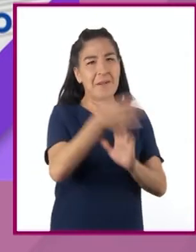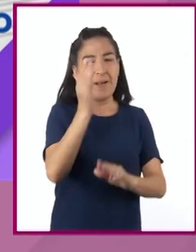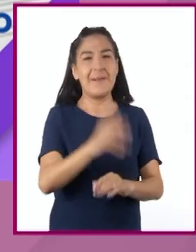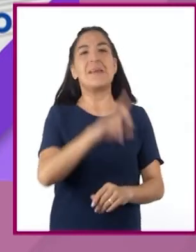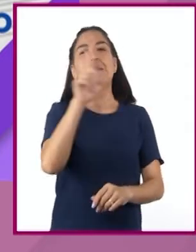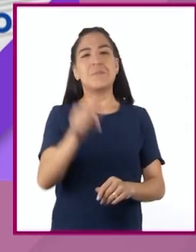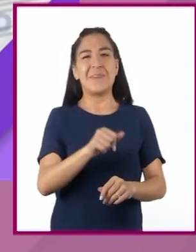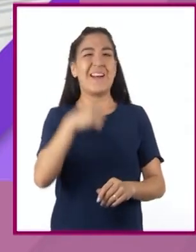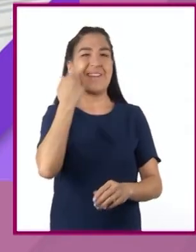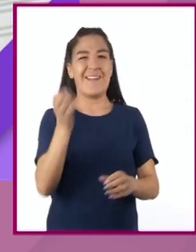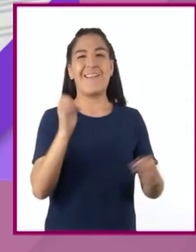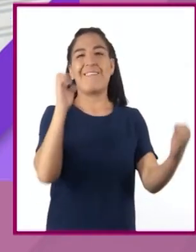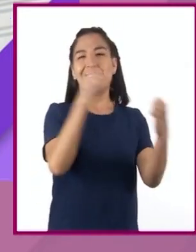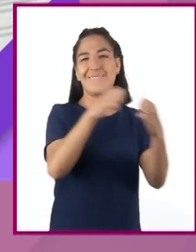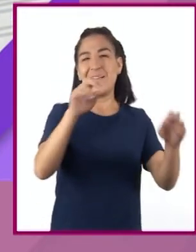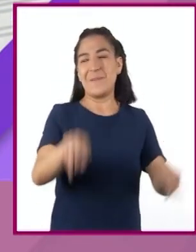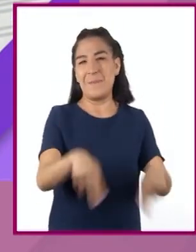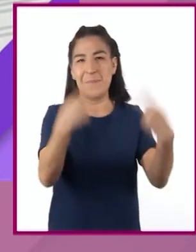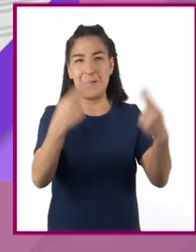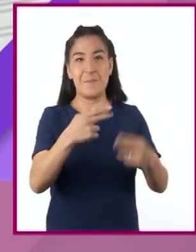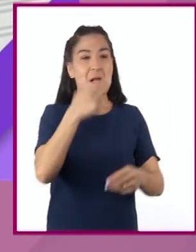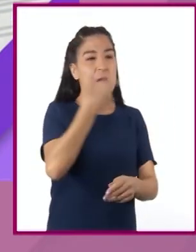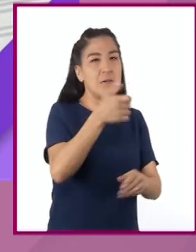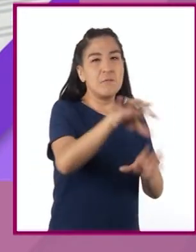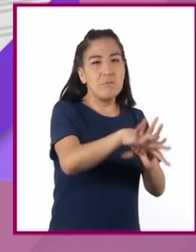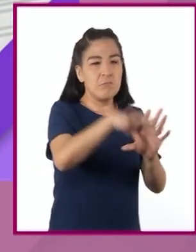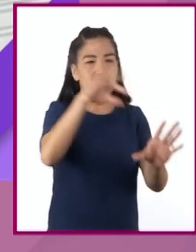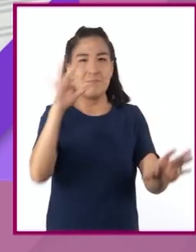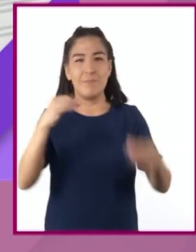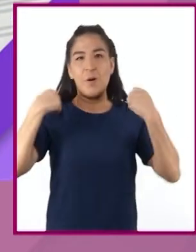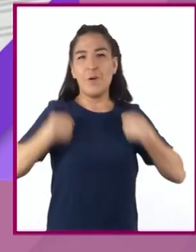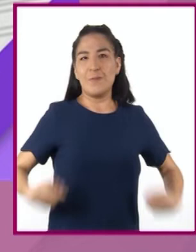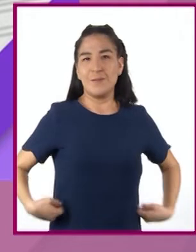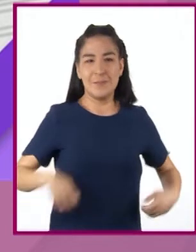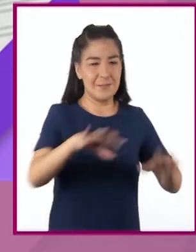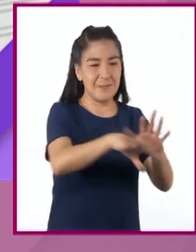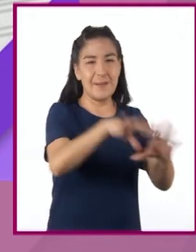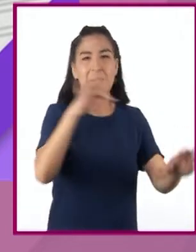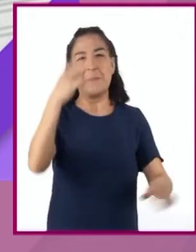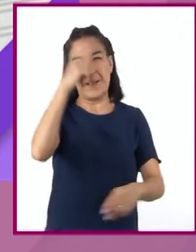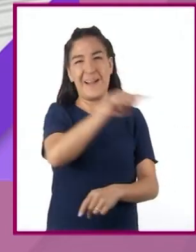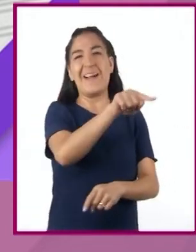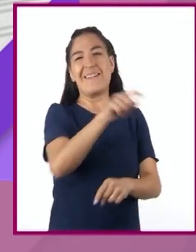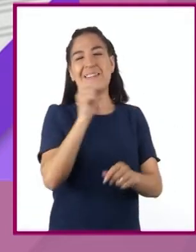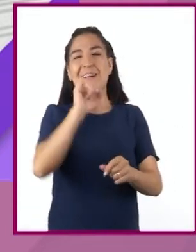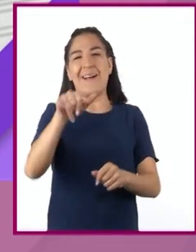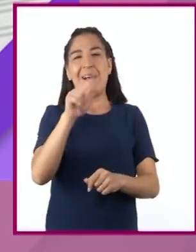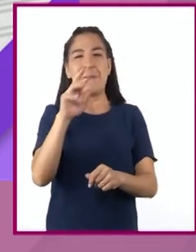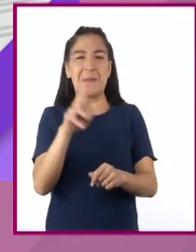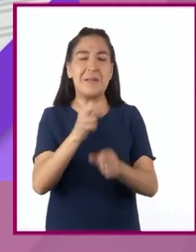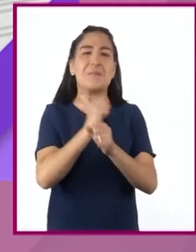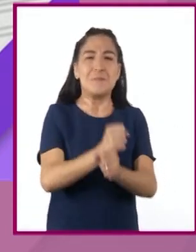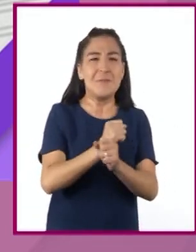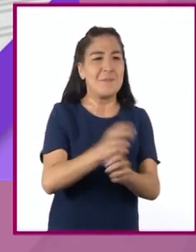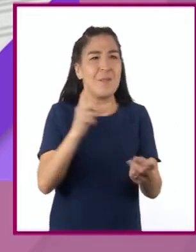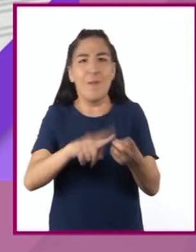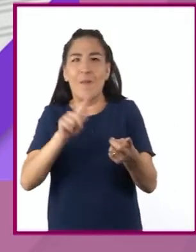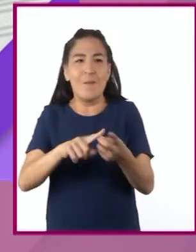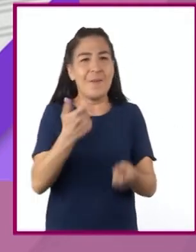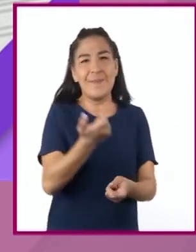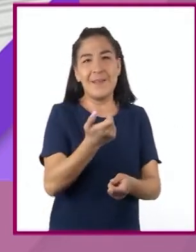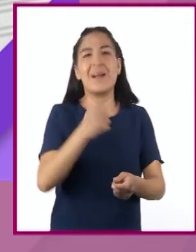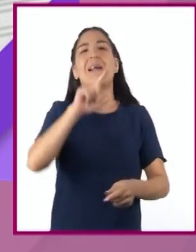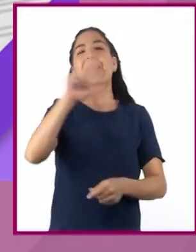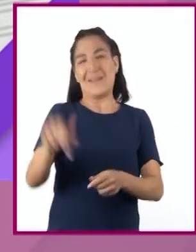decidieron hacerle una broma. Tomaron el dinero de la mochila de Javier para hacerlo sufrir un poco y pensaron devolverle el